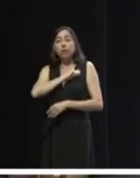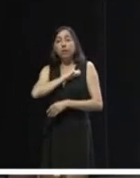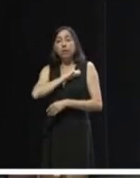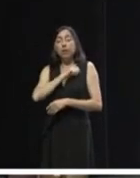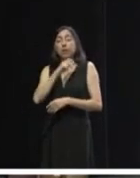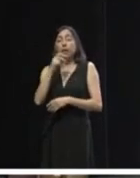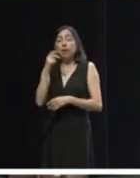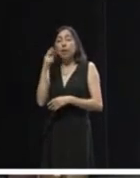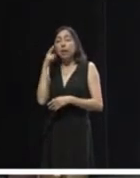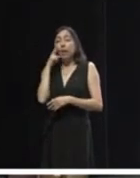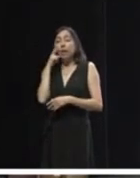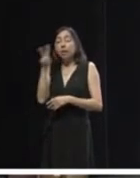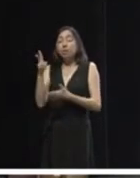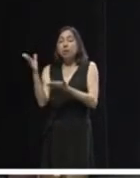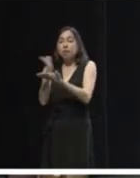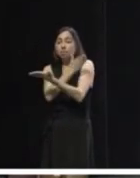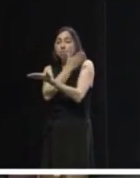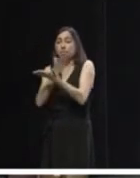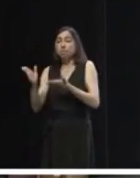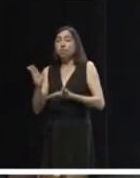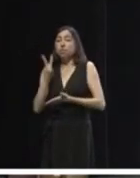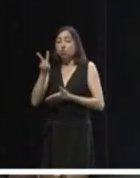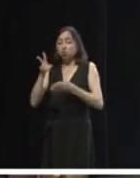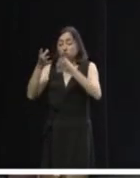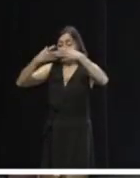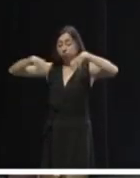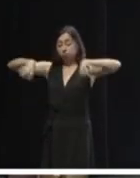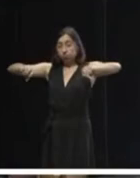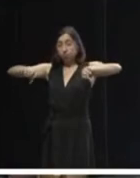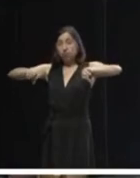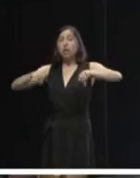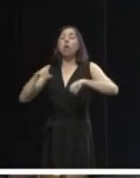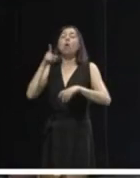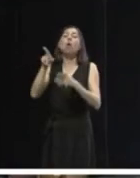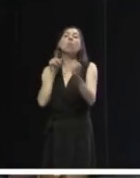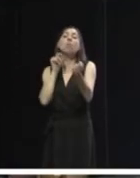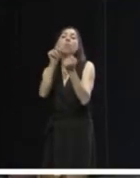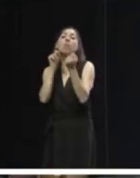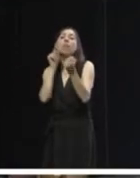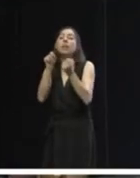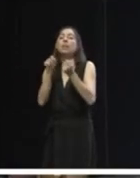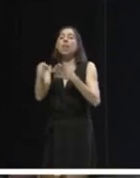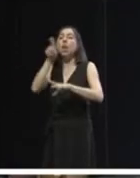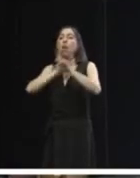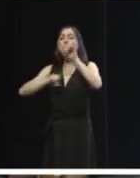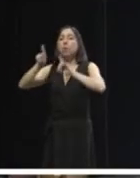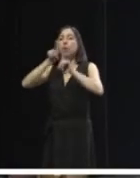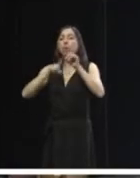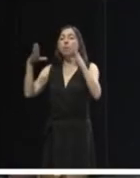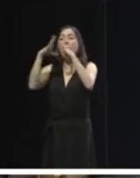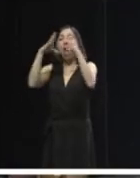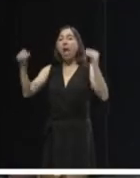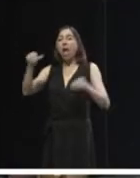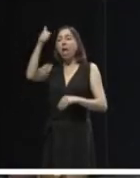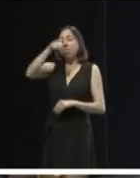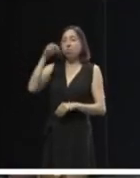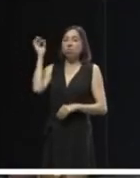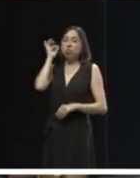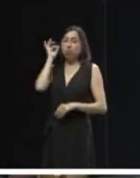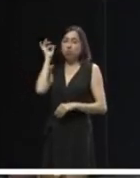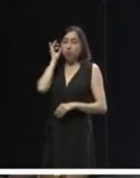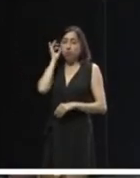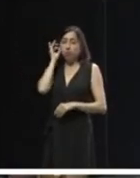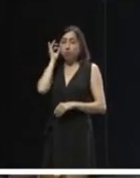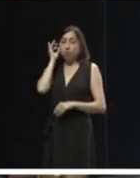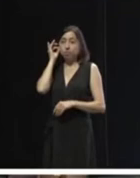mira al bipartidismo. Un debate en el que los problemas de los andaluces y las andaluzas